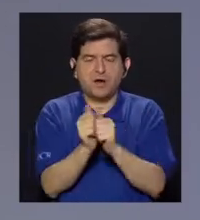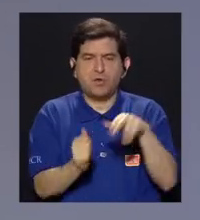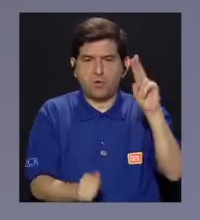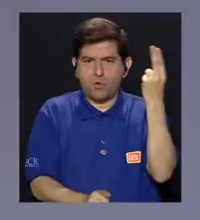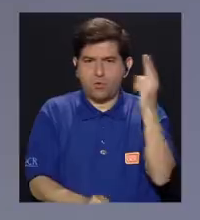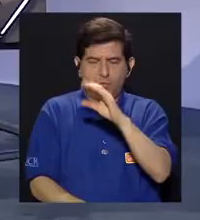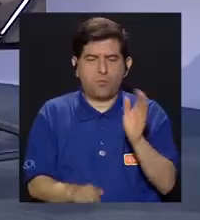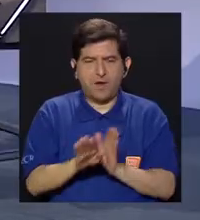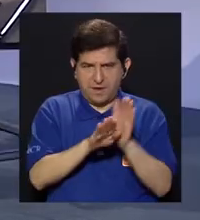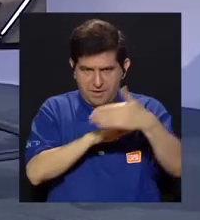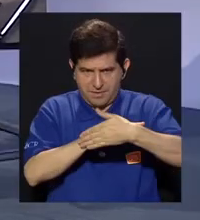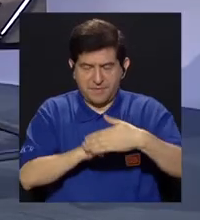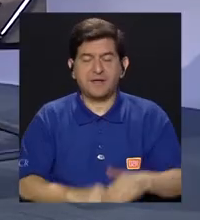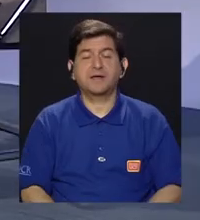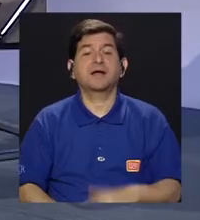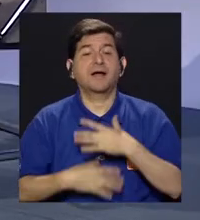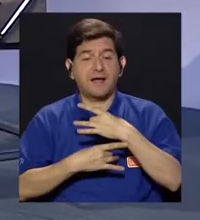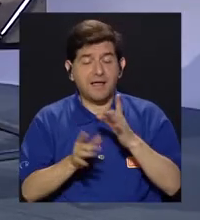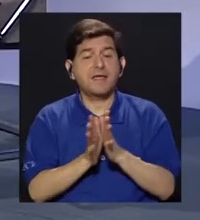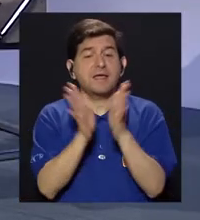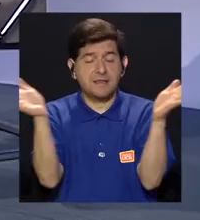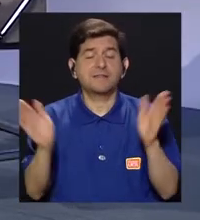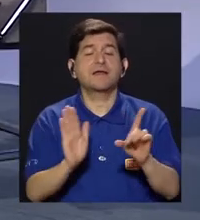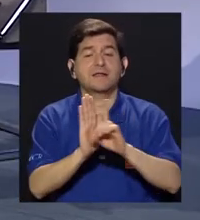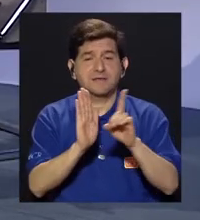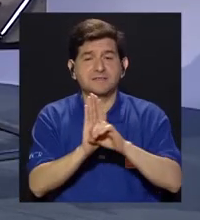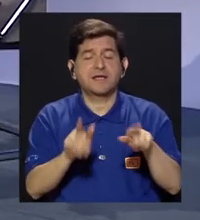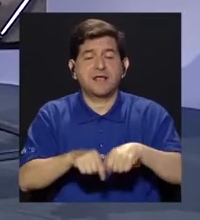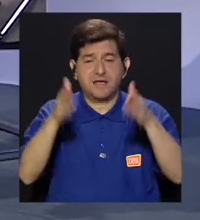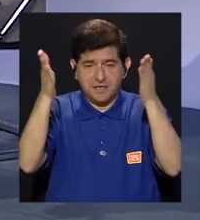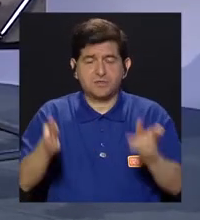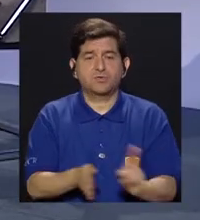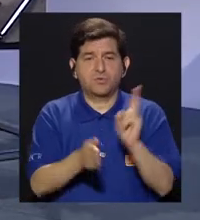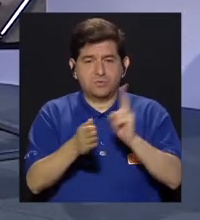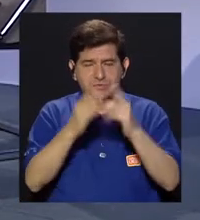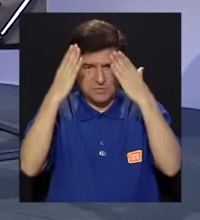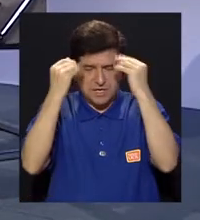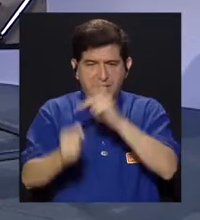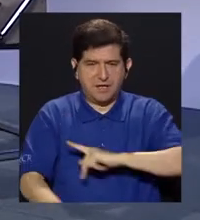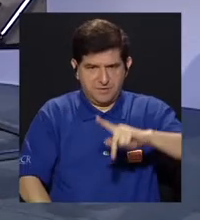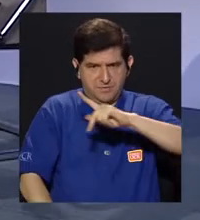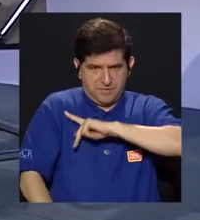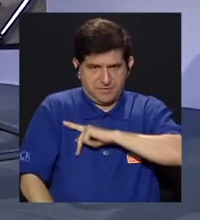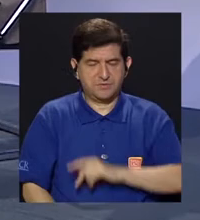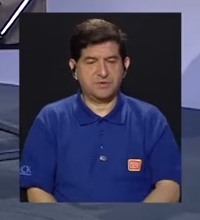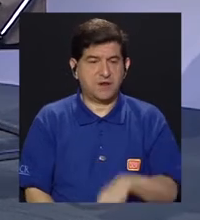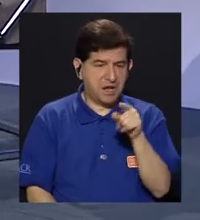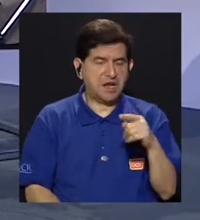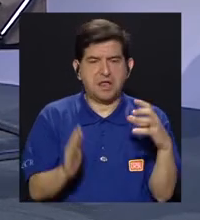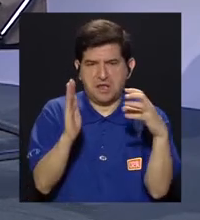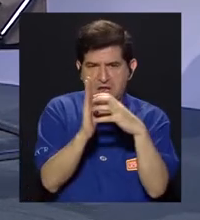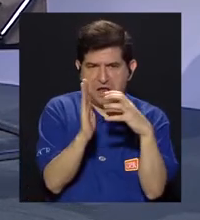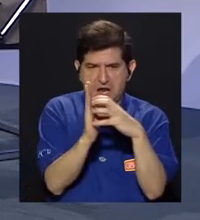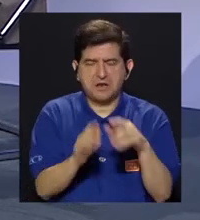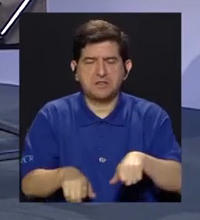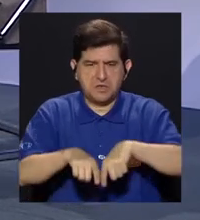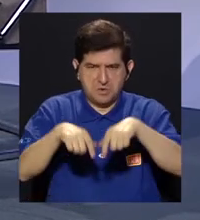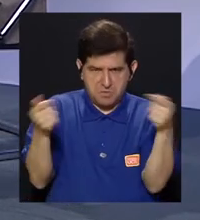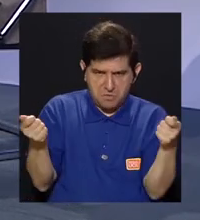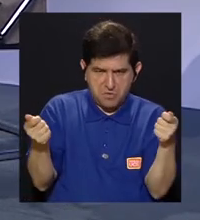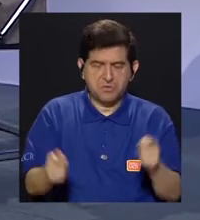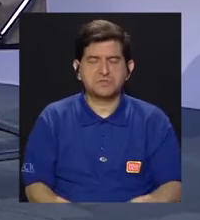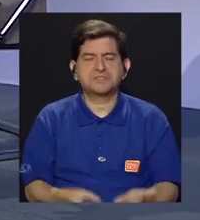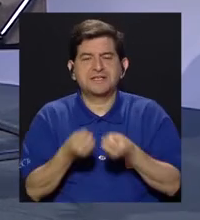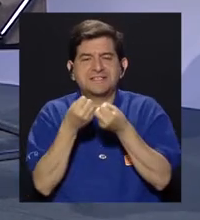jamaica exactamente el interés público es lo que le da el derecho al periodista de utilizar datos personales en sus artículos periodísticos